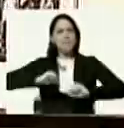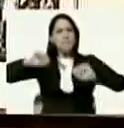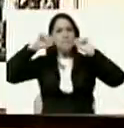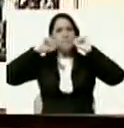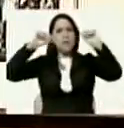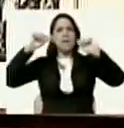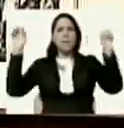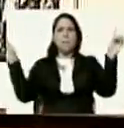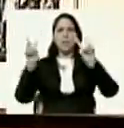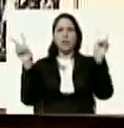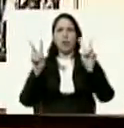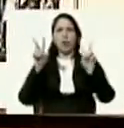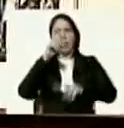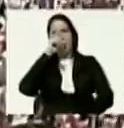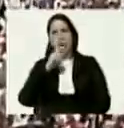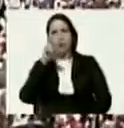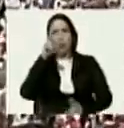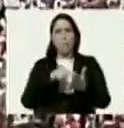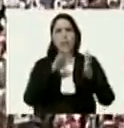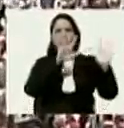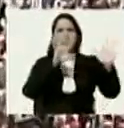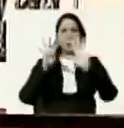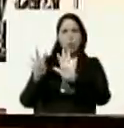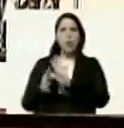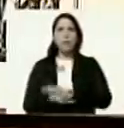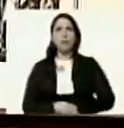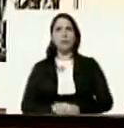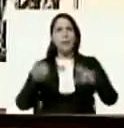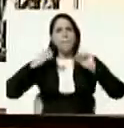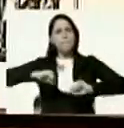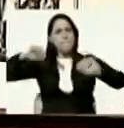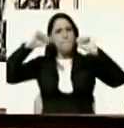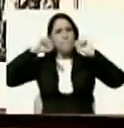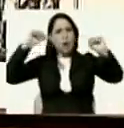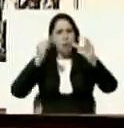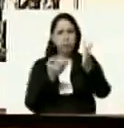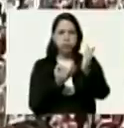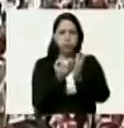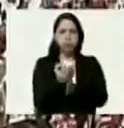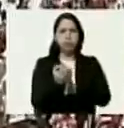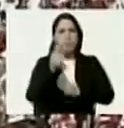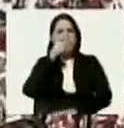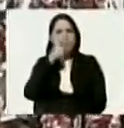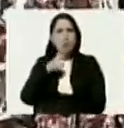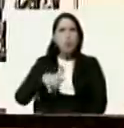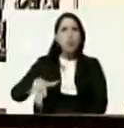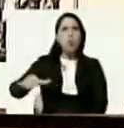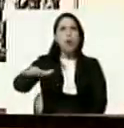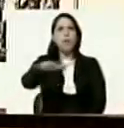victoria del año 2019! ¡Que viva la lealtad del pueblo!